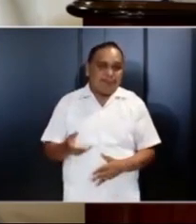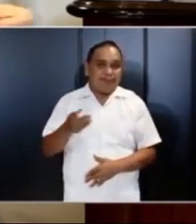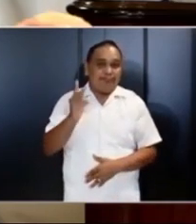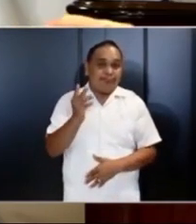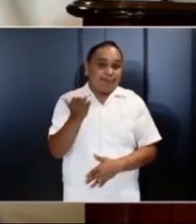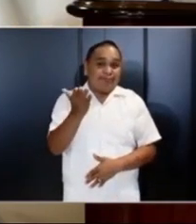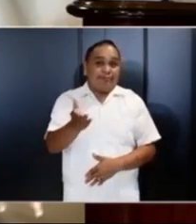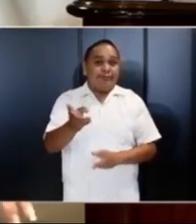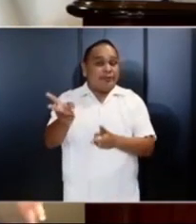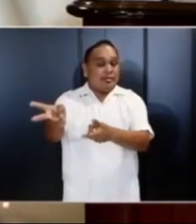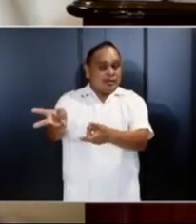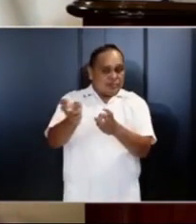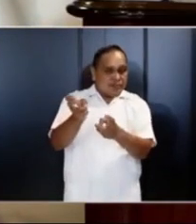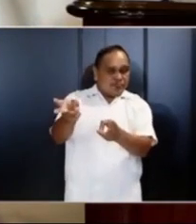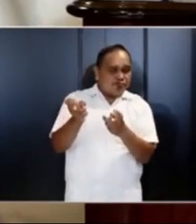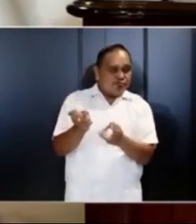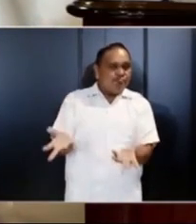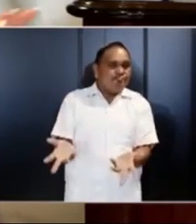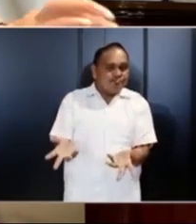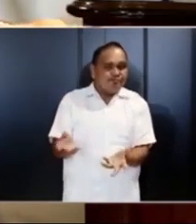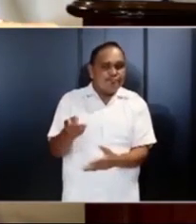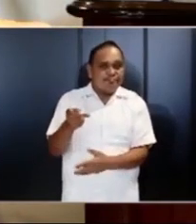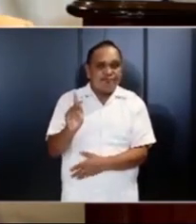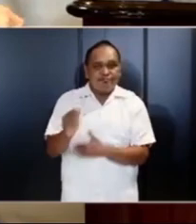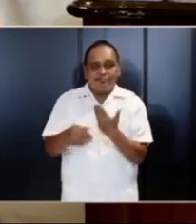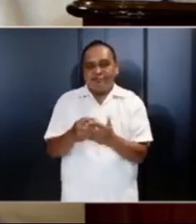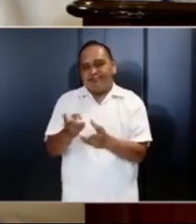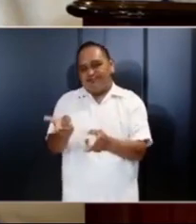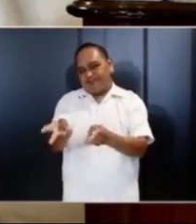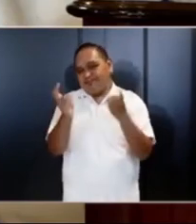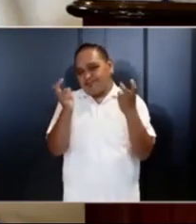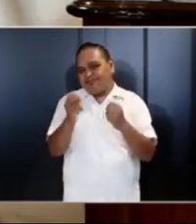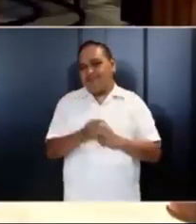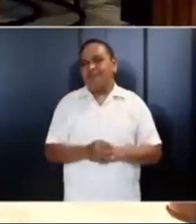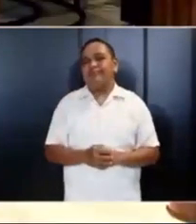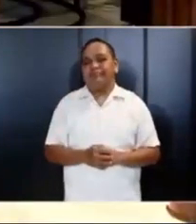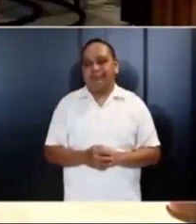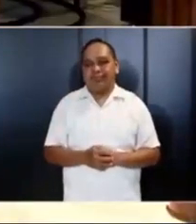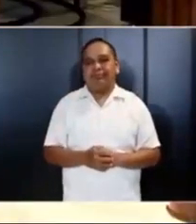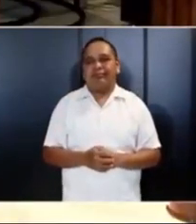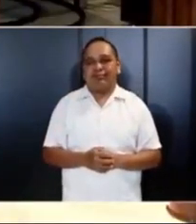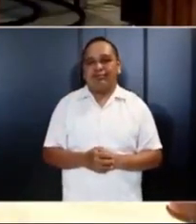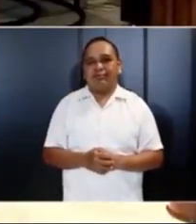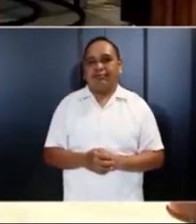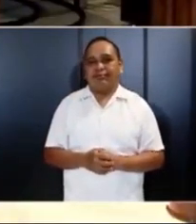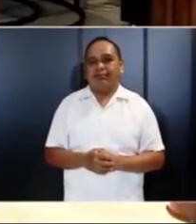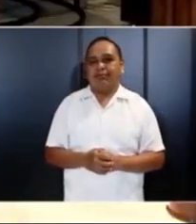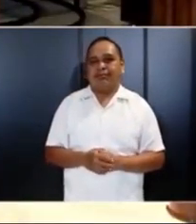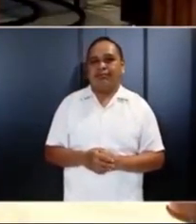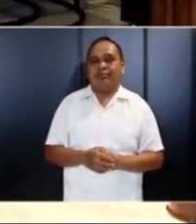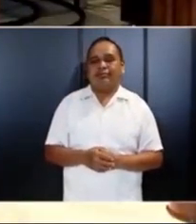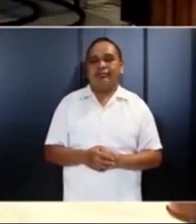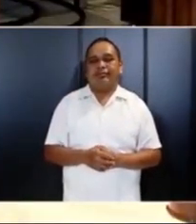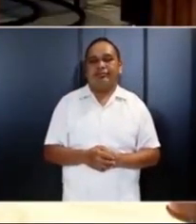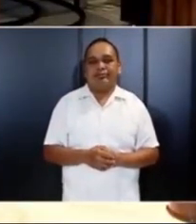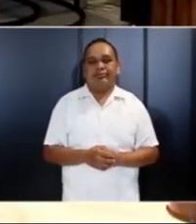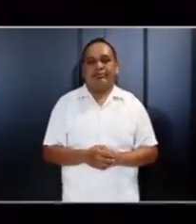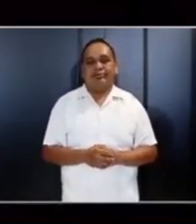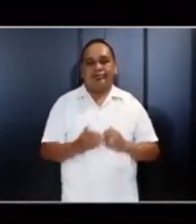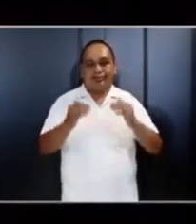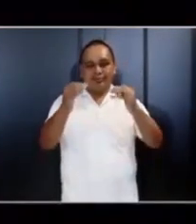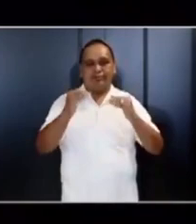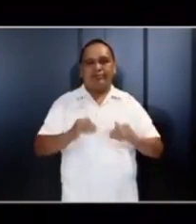este ampón que siempre se roba todo, ¿no? Que siempre le coge una mochadita. siempre araña, ¿no? Pero además,